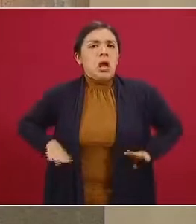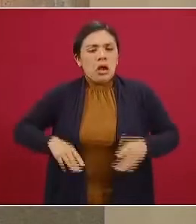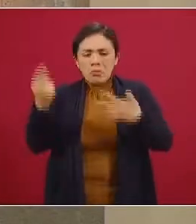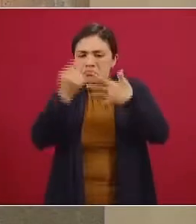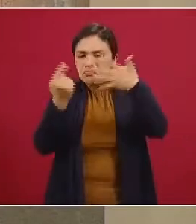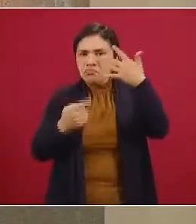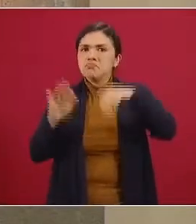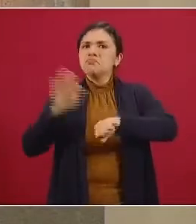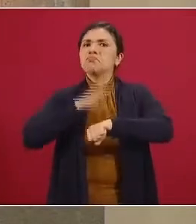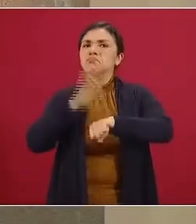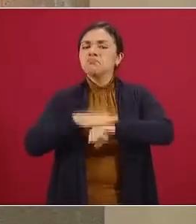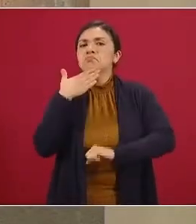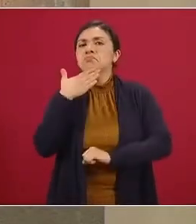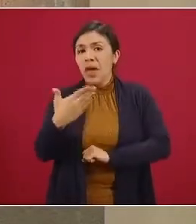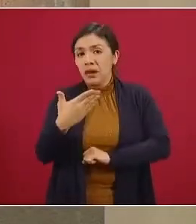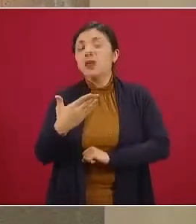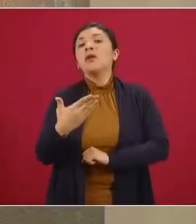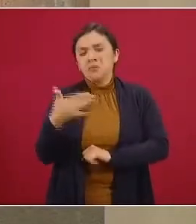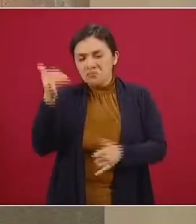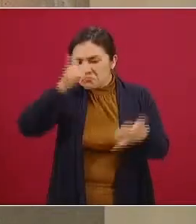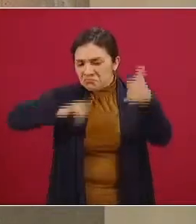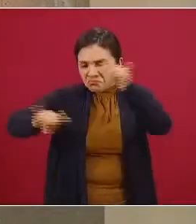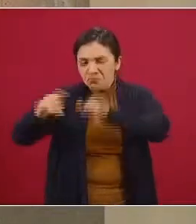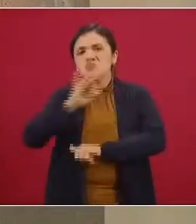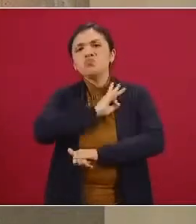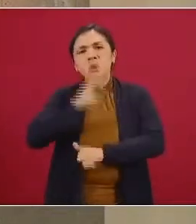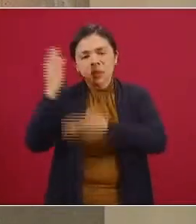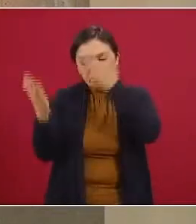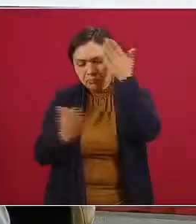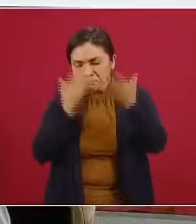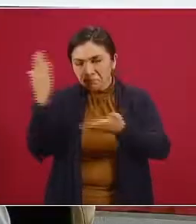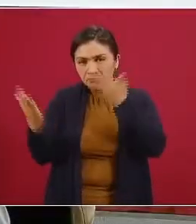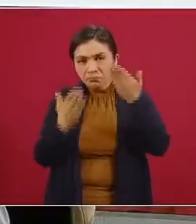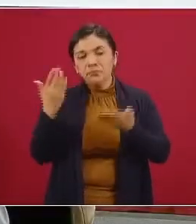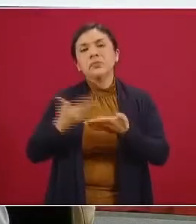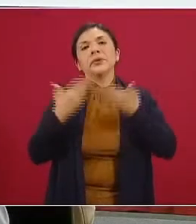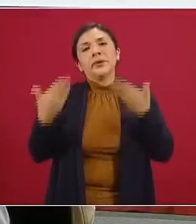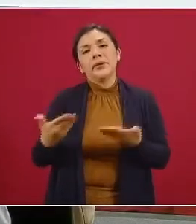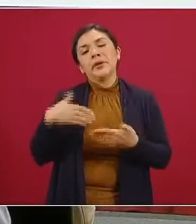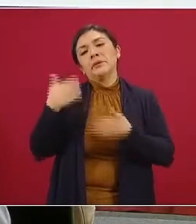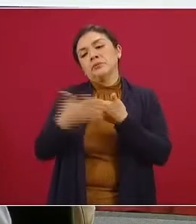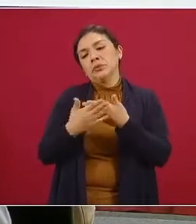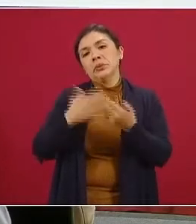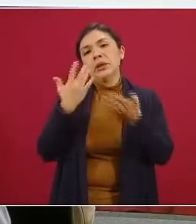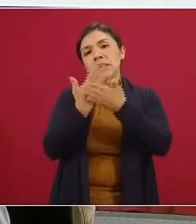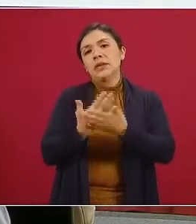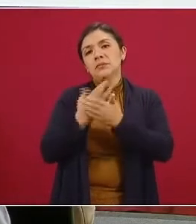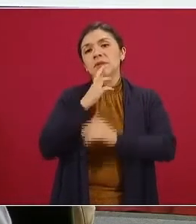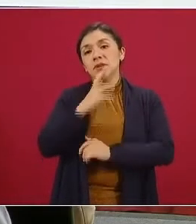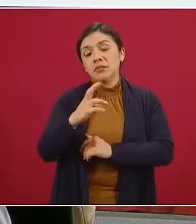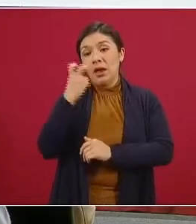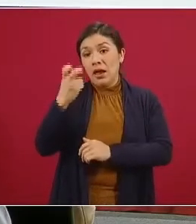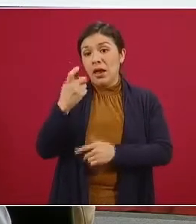todas estas características, por lo tanto entró a un laboratorio estatal y de este grupo de